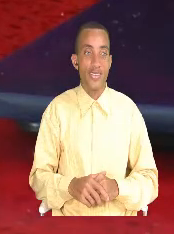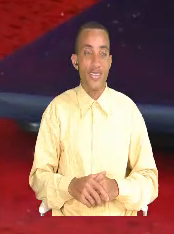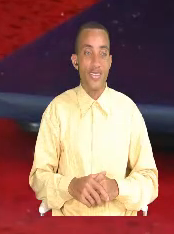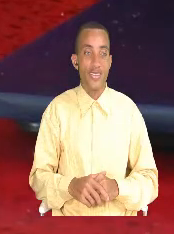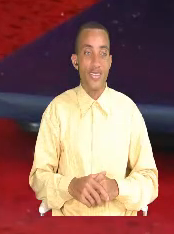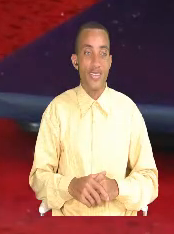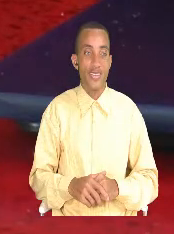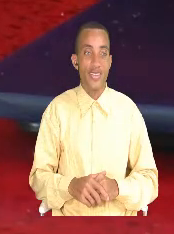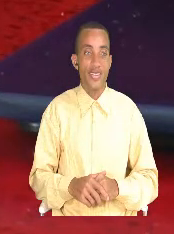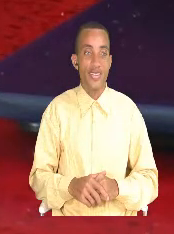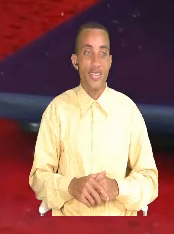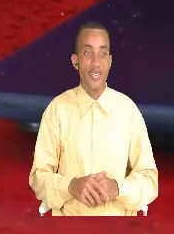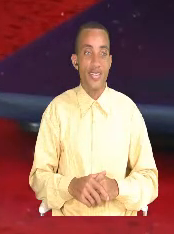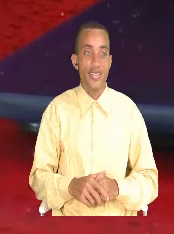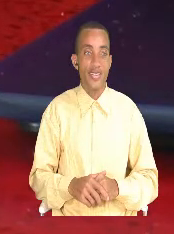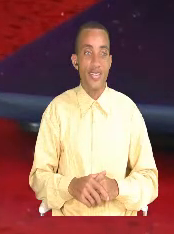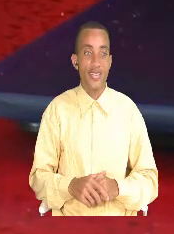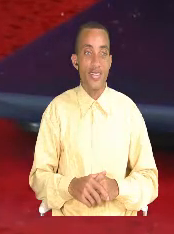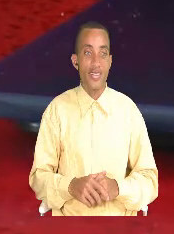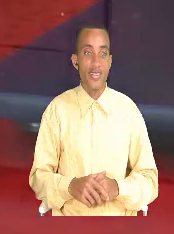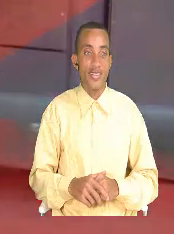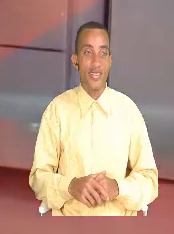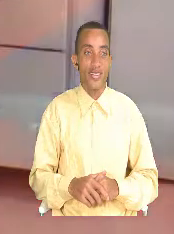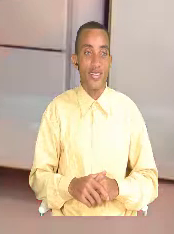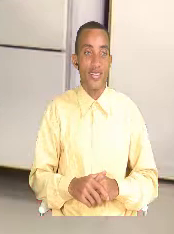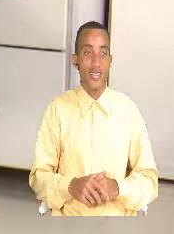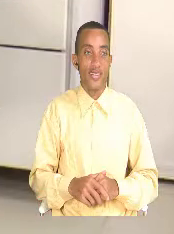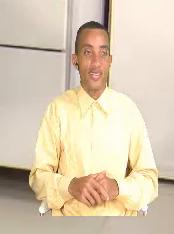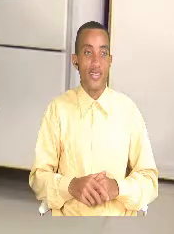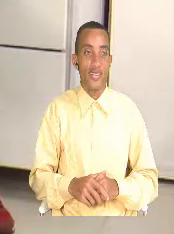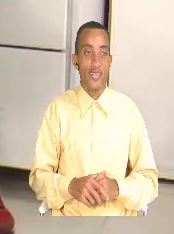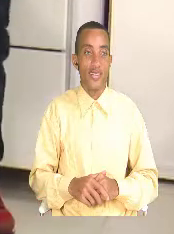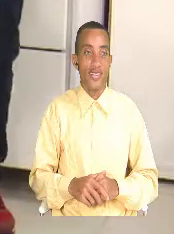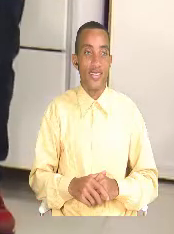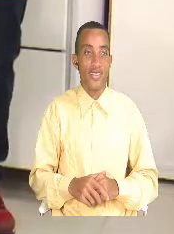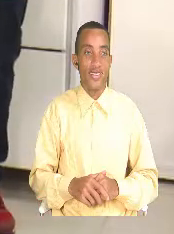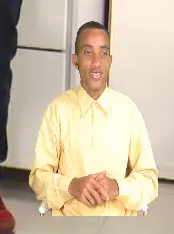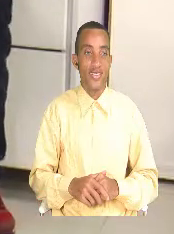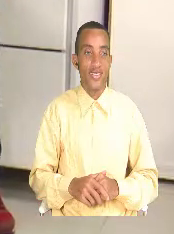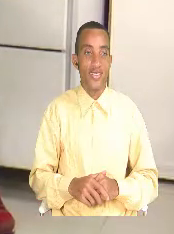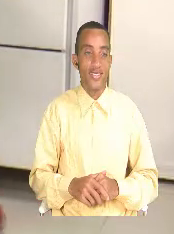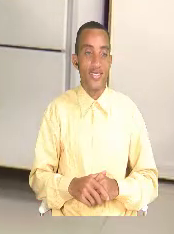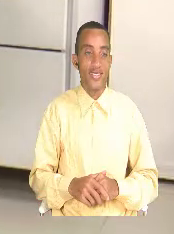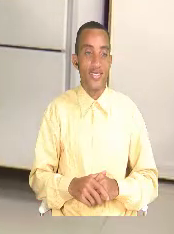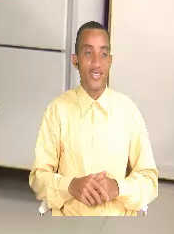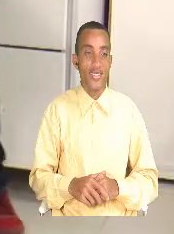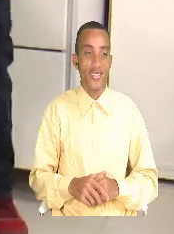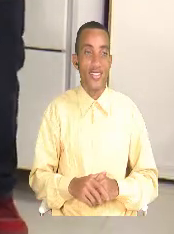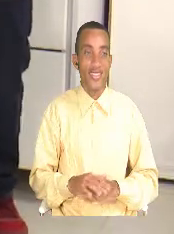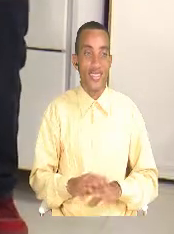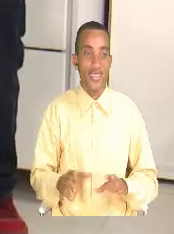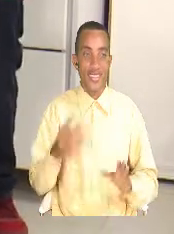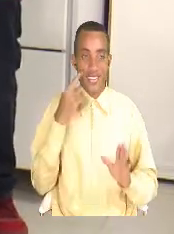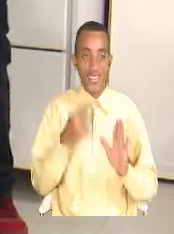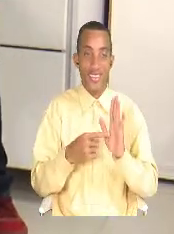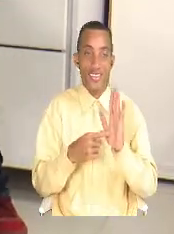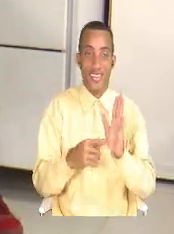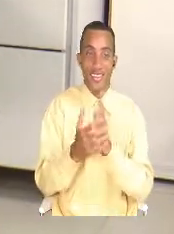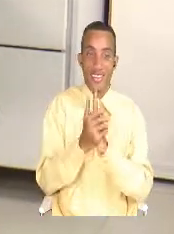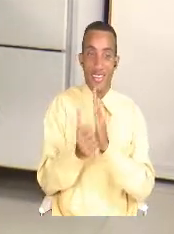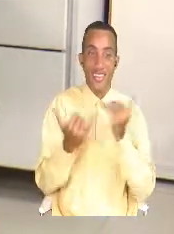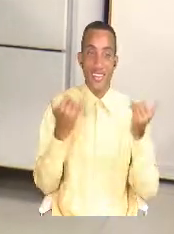al arroz. Que comience el vacilón. Que comience el vacilón. Ahí nos están mostrando el talento que va a